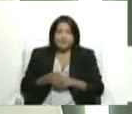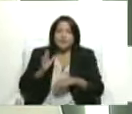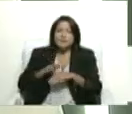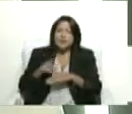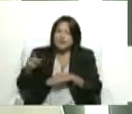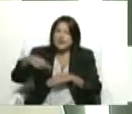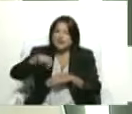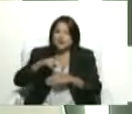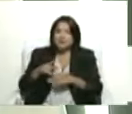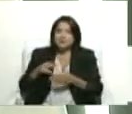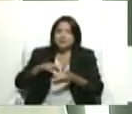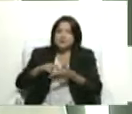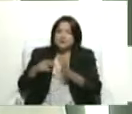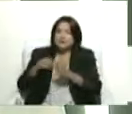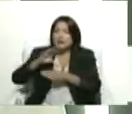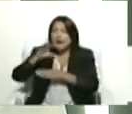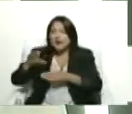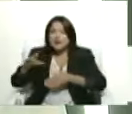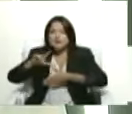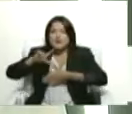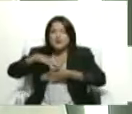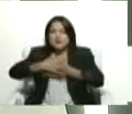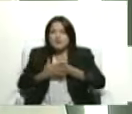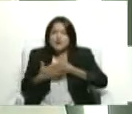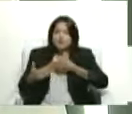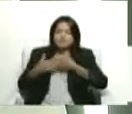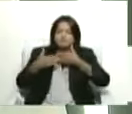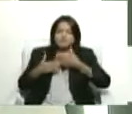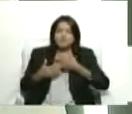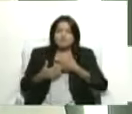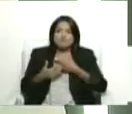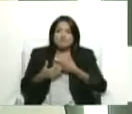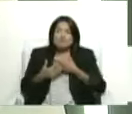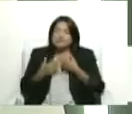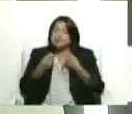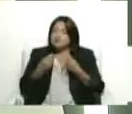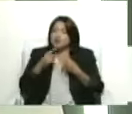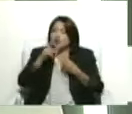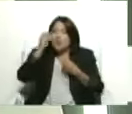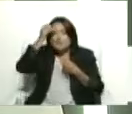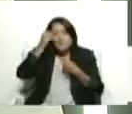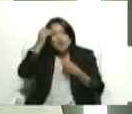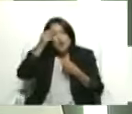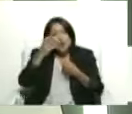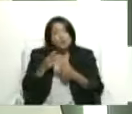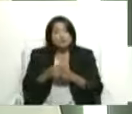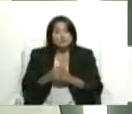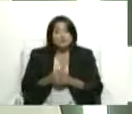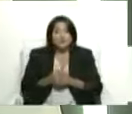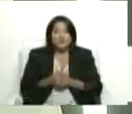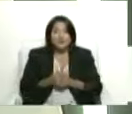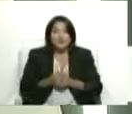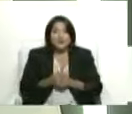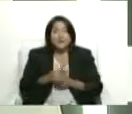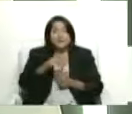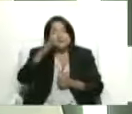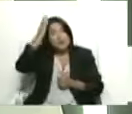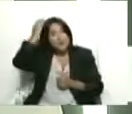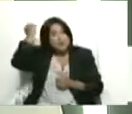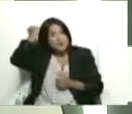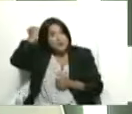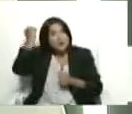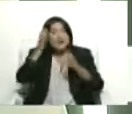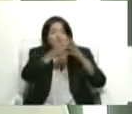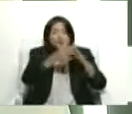¿no? Quiero saber su posición con respecto a esto, porque además esas declaraciones de la embajadora de